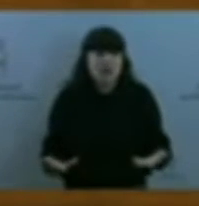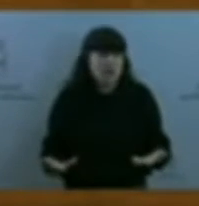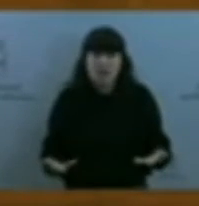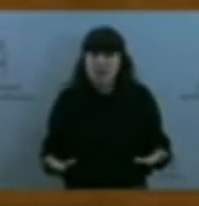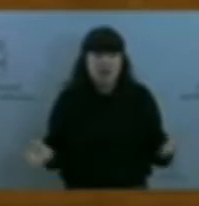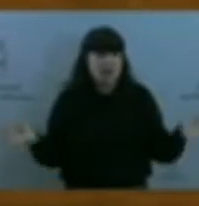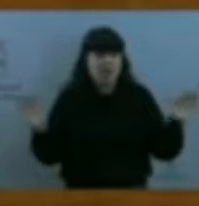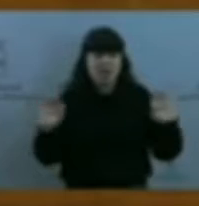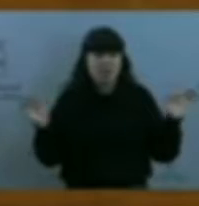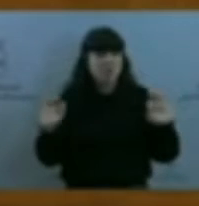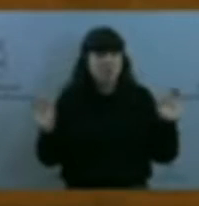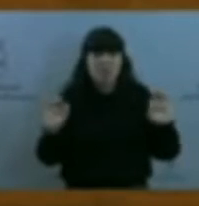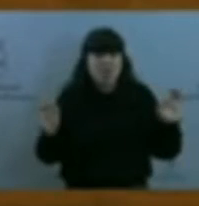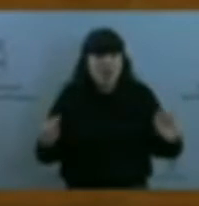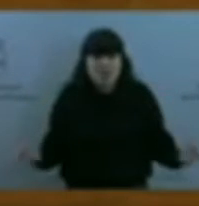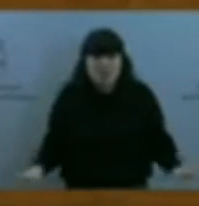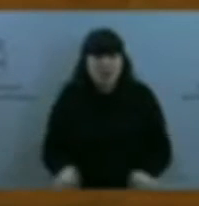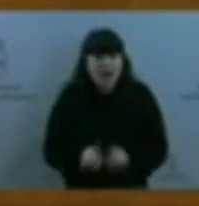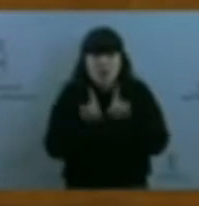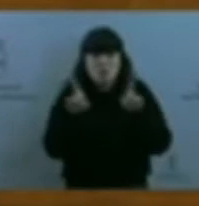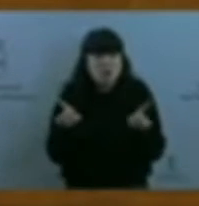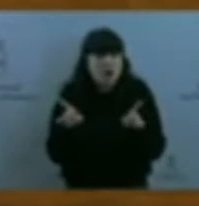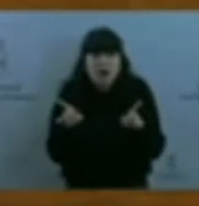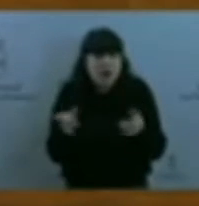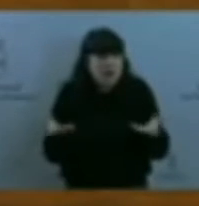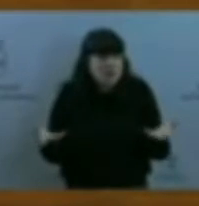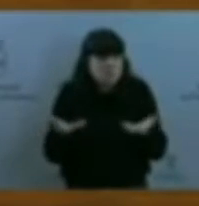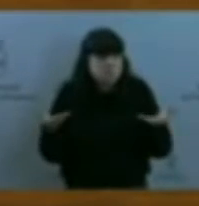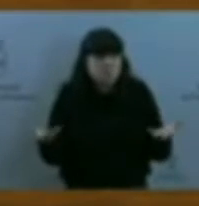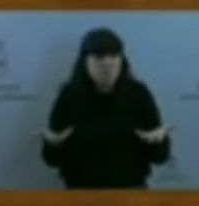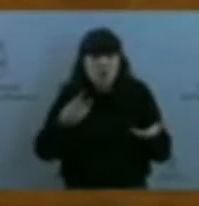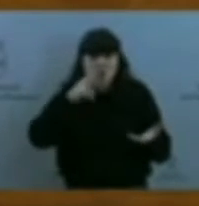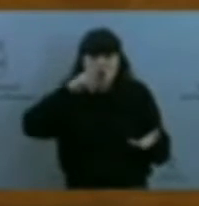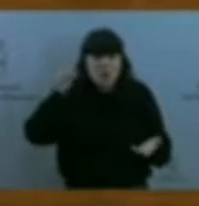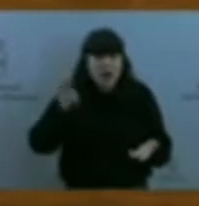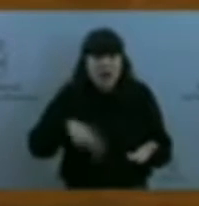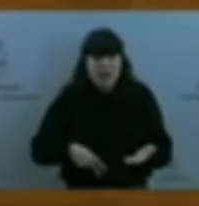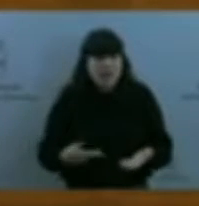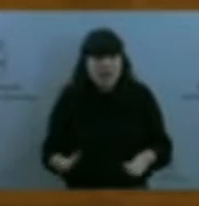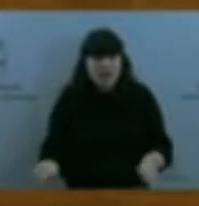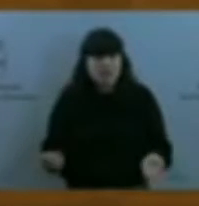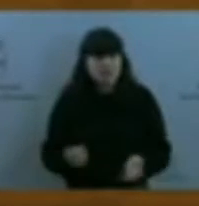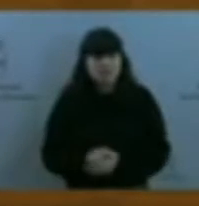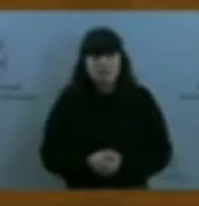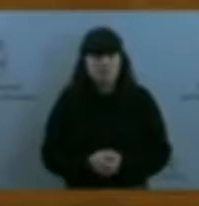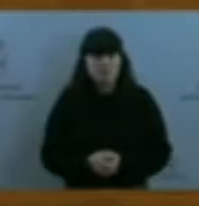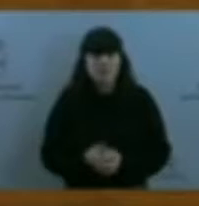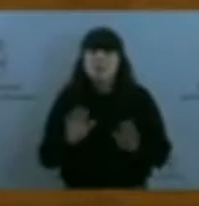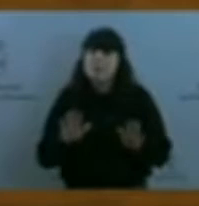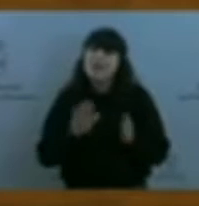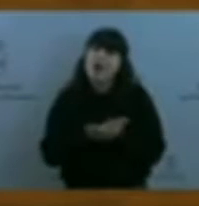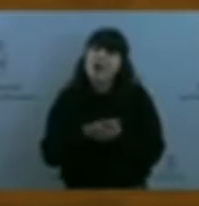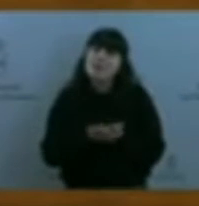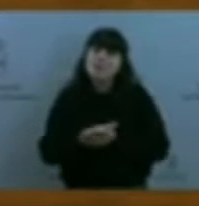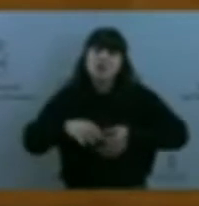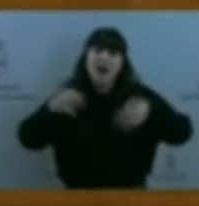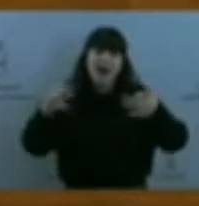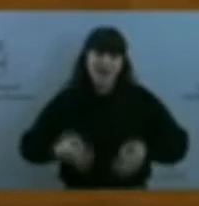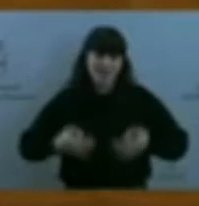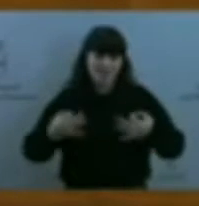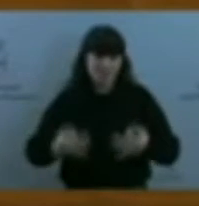no tiene consecuencias. Pero claro, estamos hablando de garantías. ¿Qué garantías? Porque si no tiene